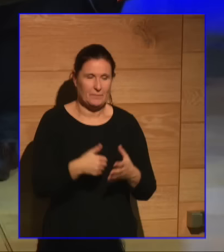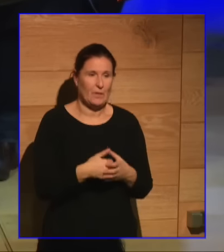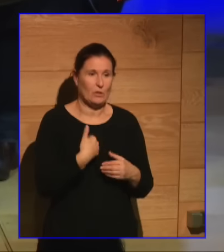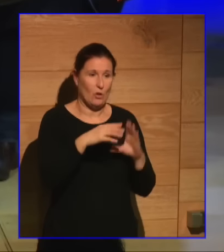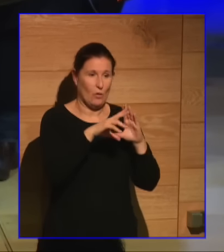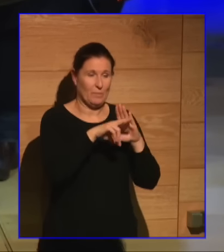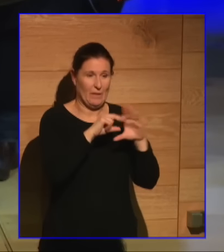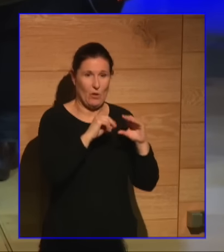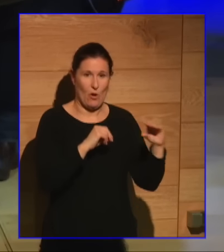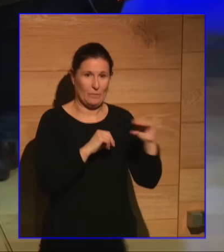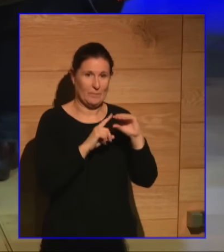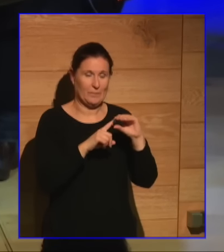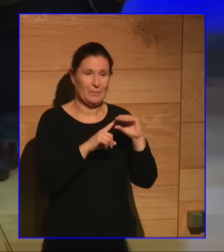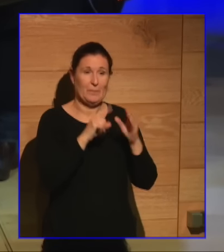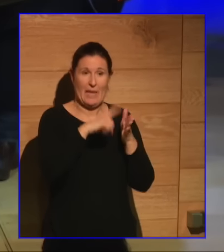en...